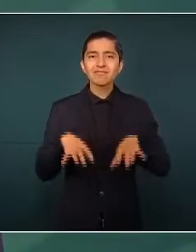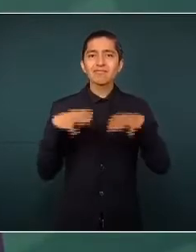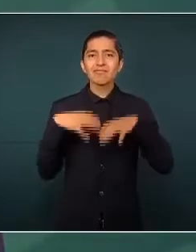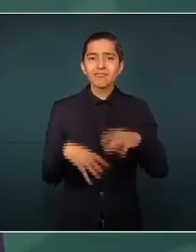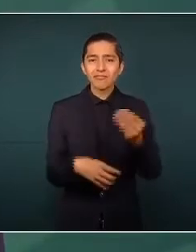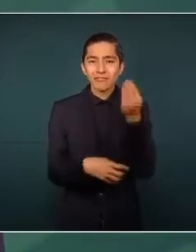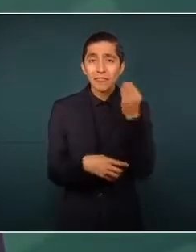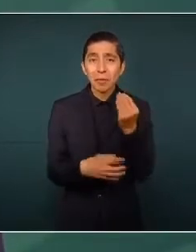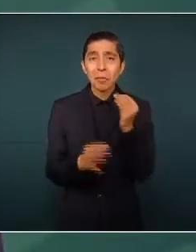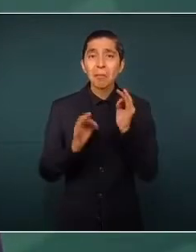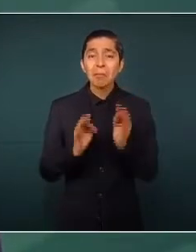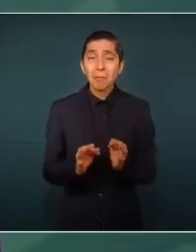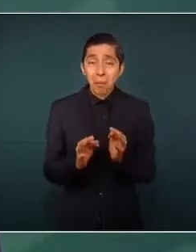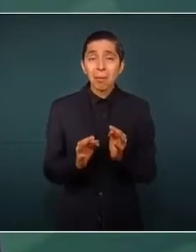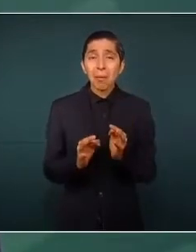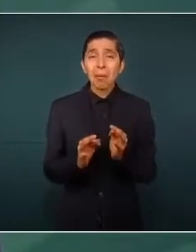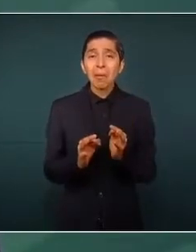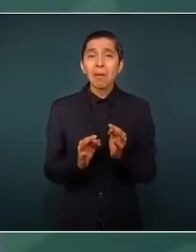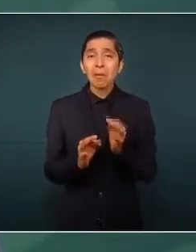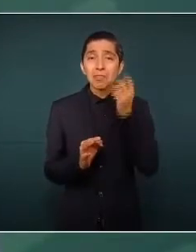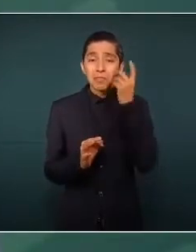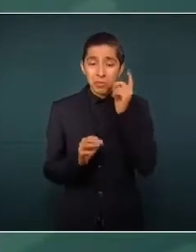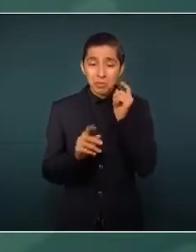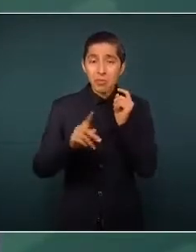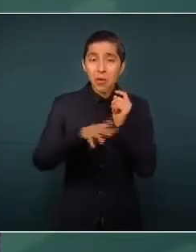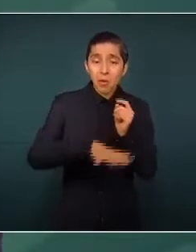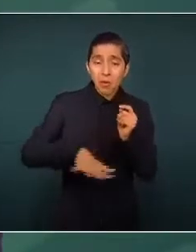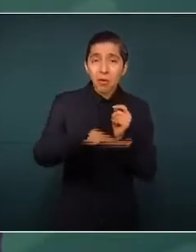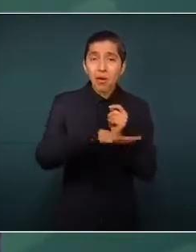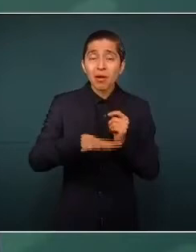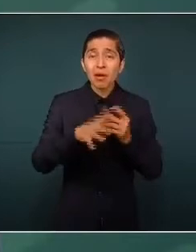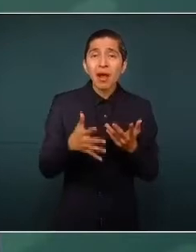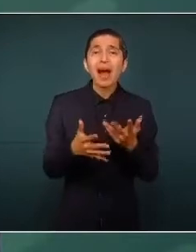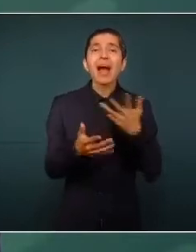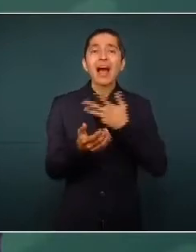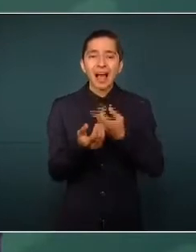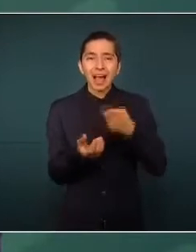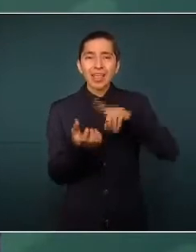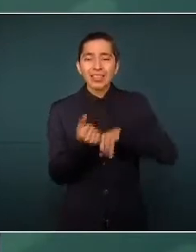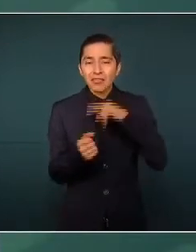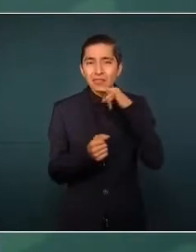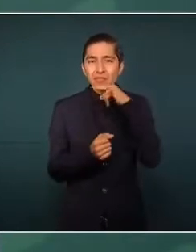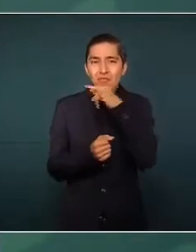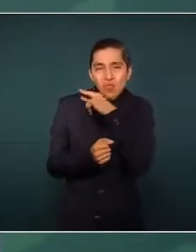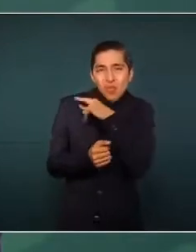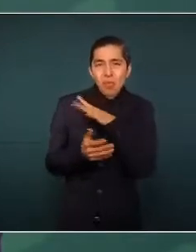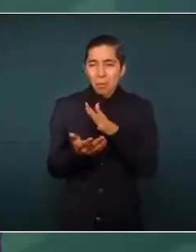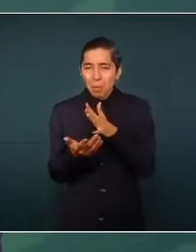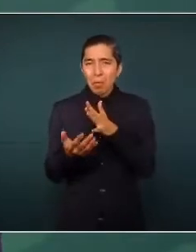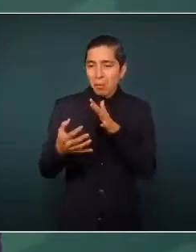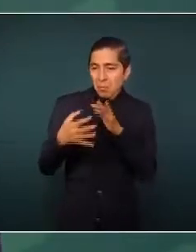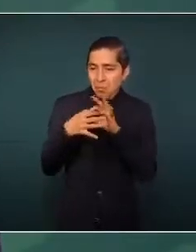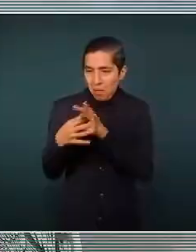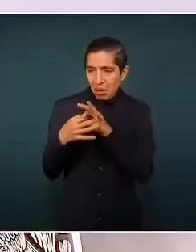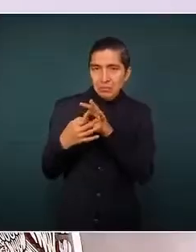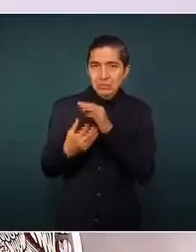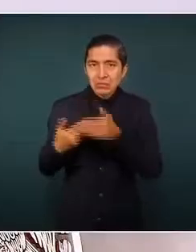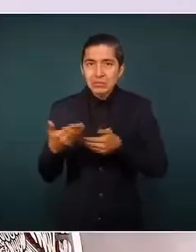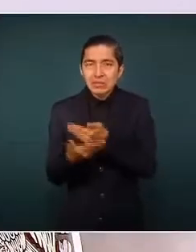al amparo del poder público, que hubo contubernio, que hubo complicidades.